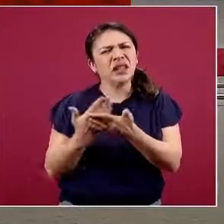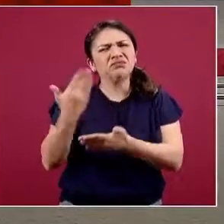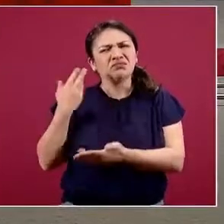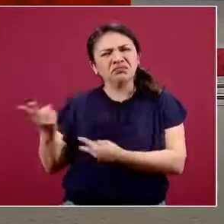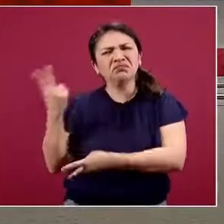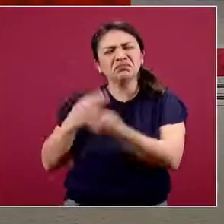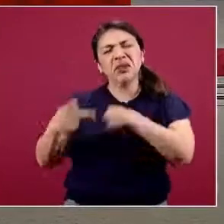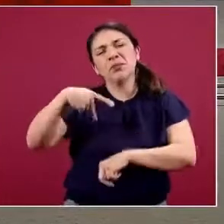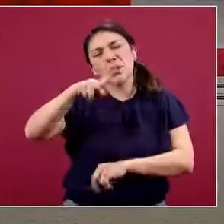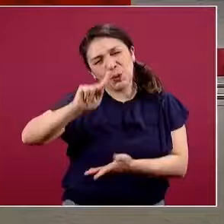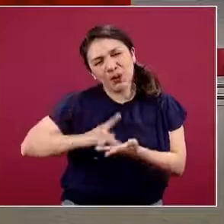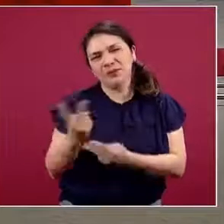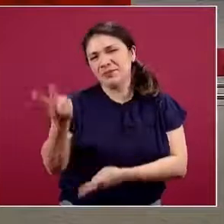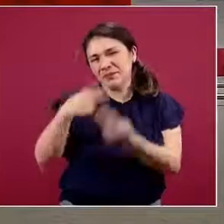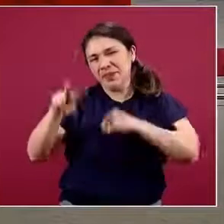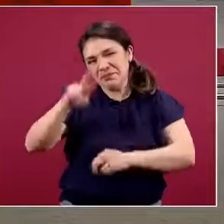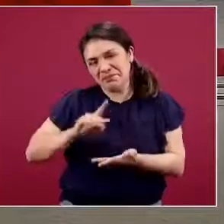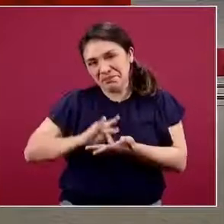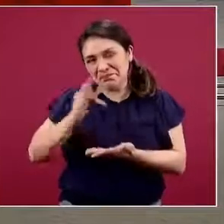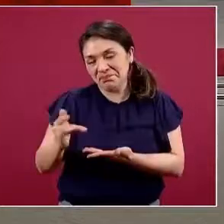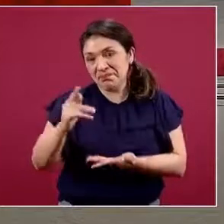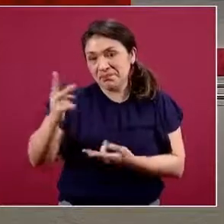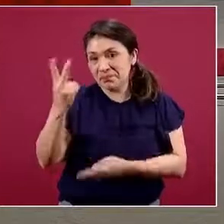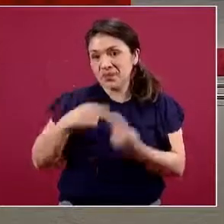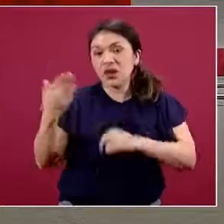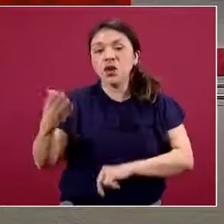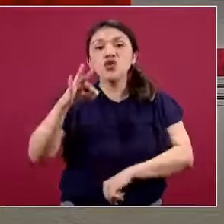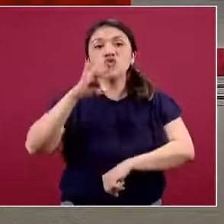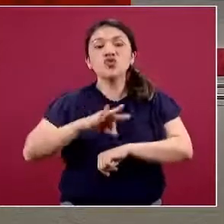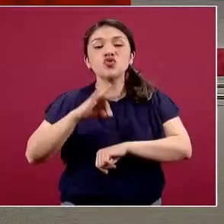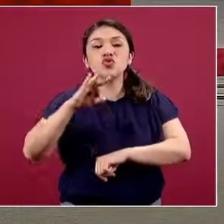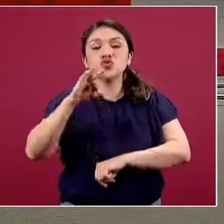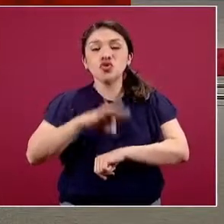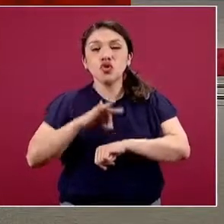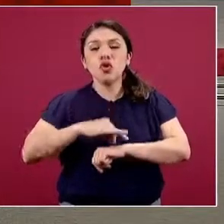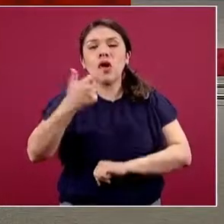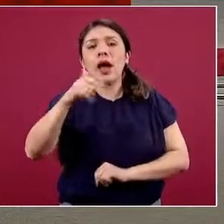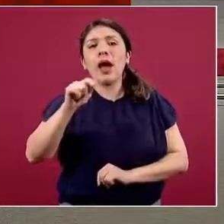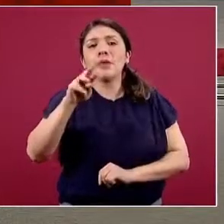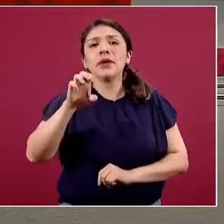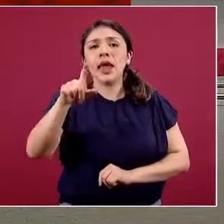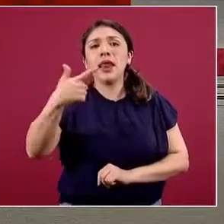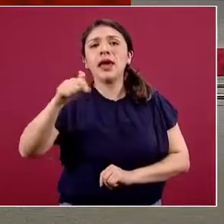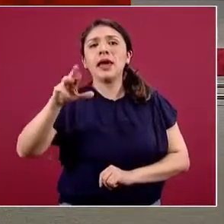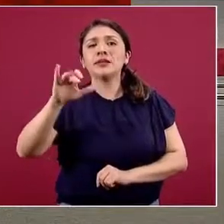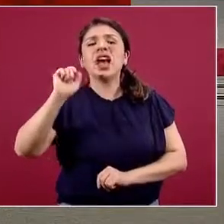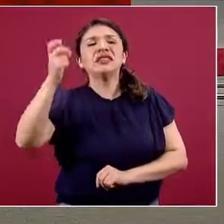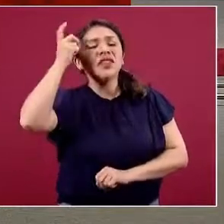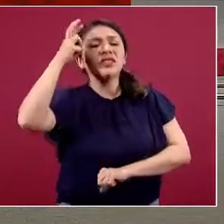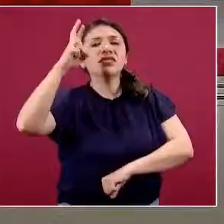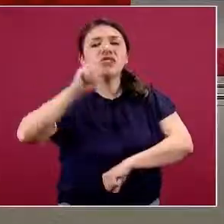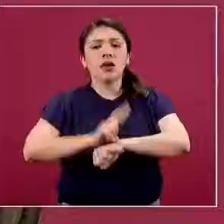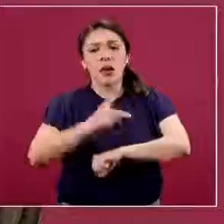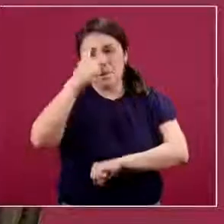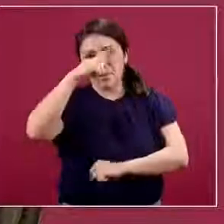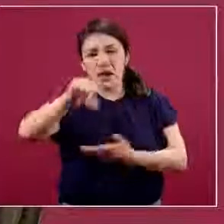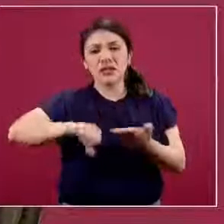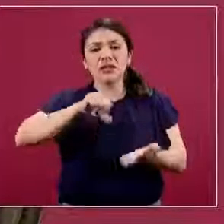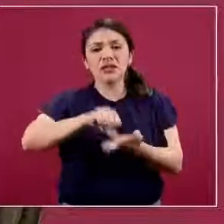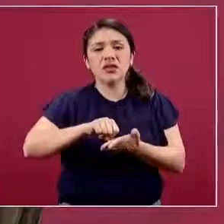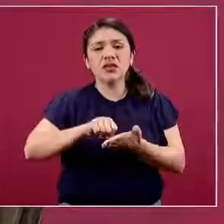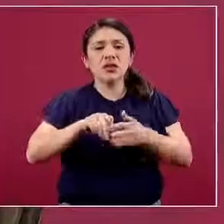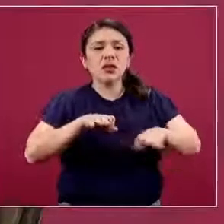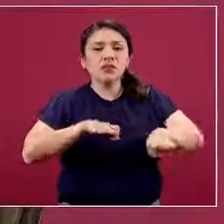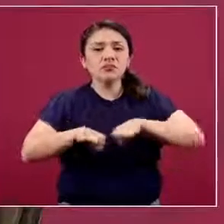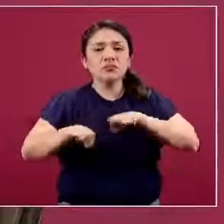anteriores, pero agradecemos que esté nuevamente hoy con nosotros el doctor Gabriel García. Él es el director del Centro de